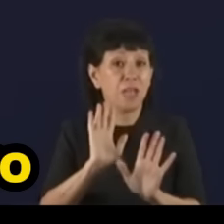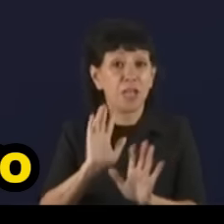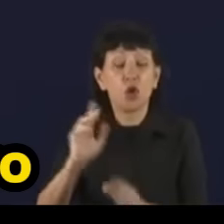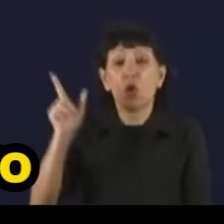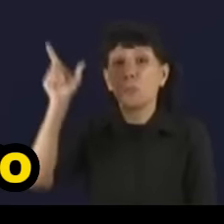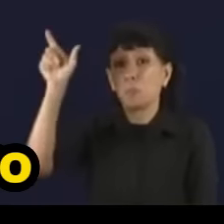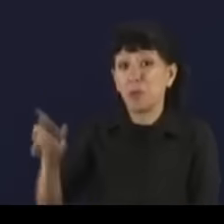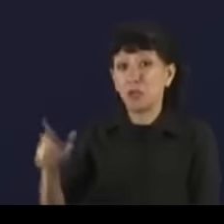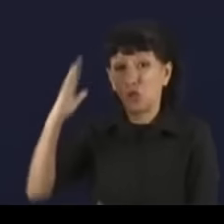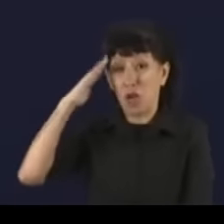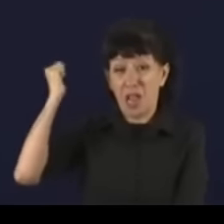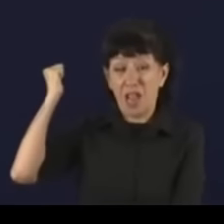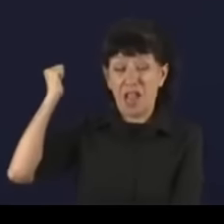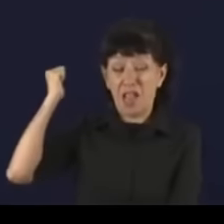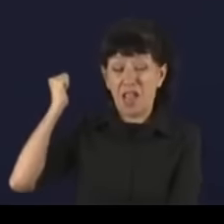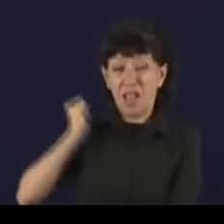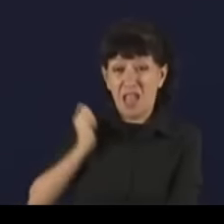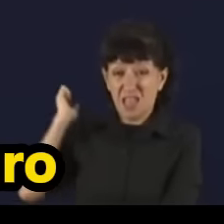Maduro